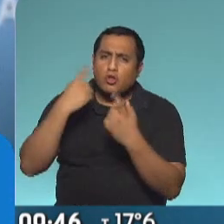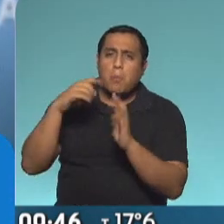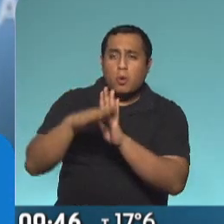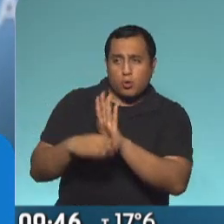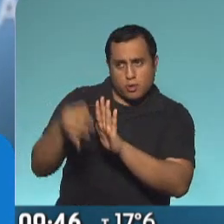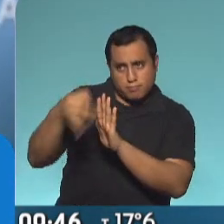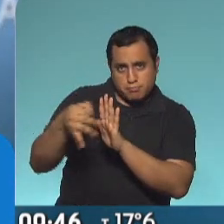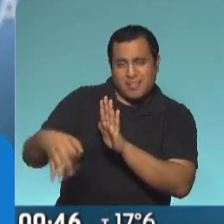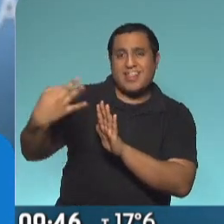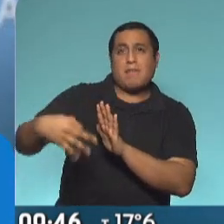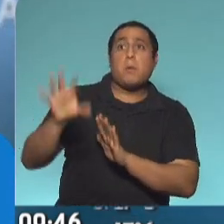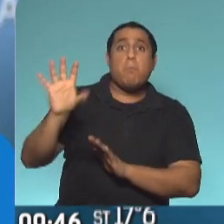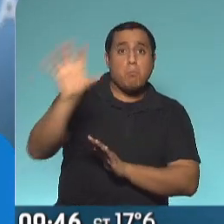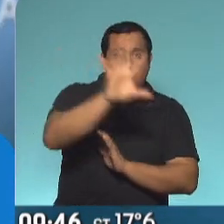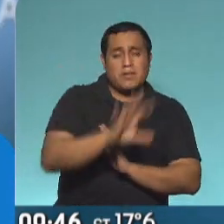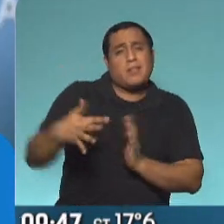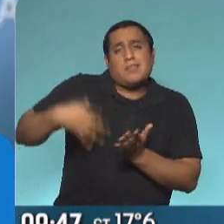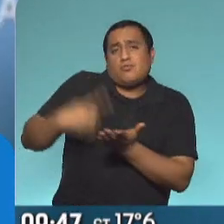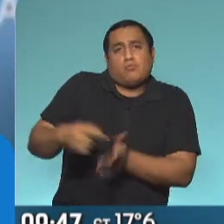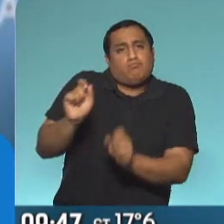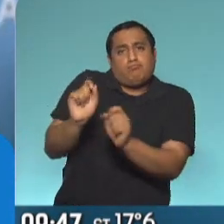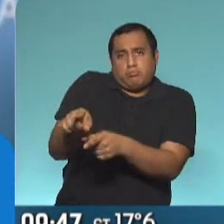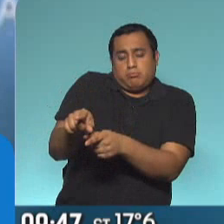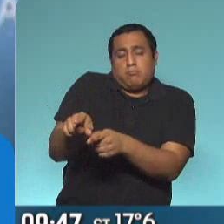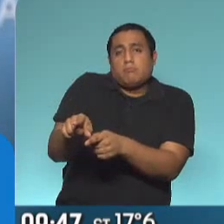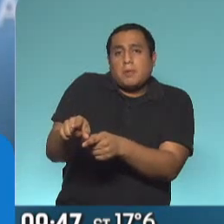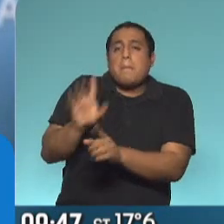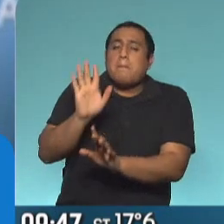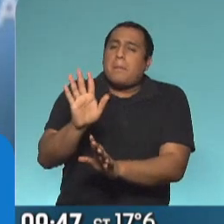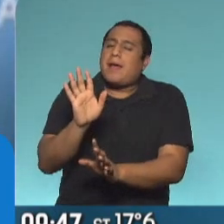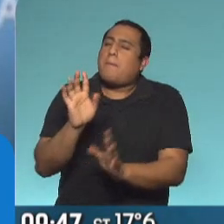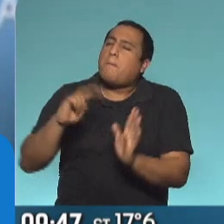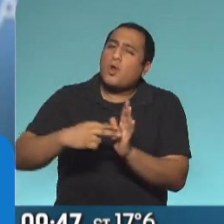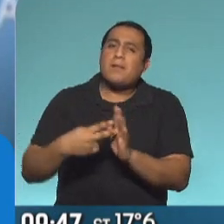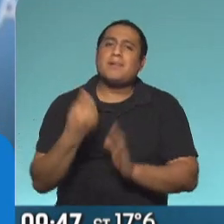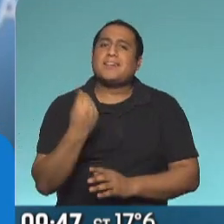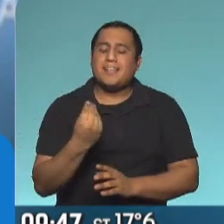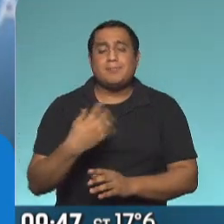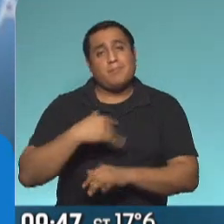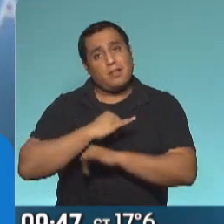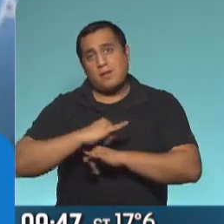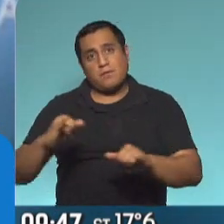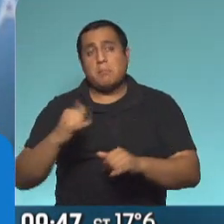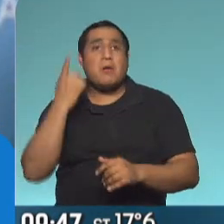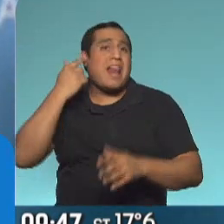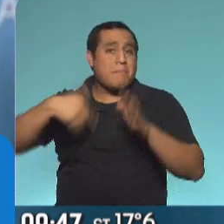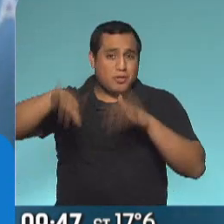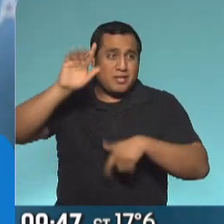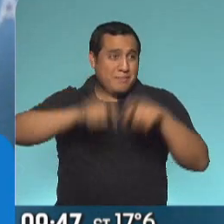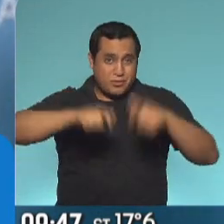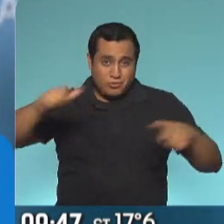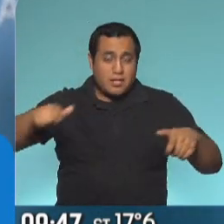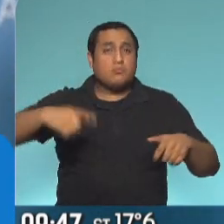protocolos las provincias lo van decidiendo el problema y eso es lo que queremos informar sabiendo que la mayoría de la población